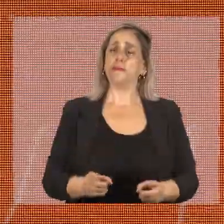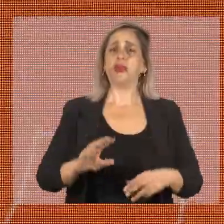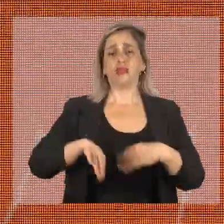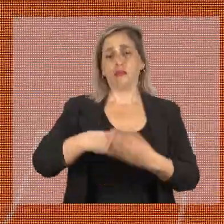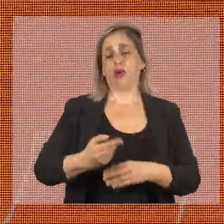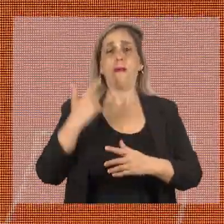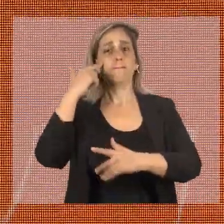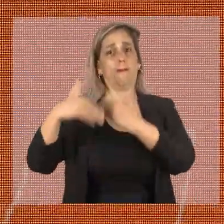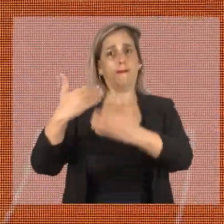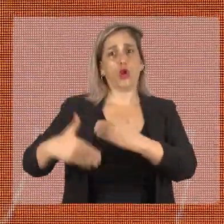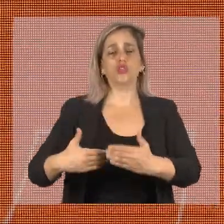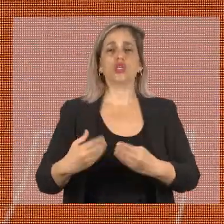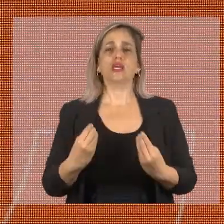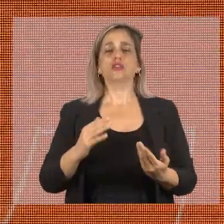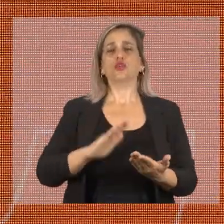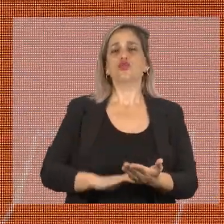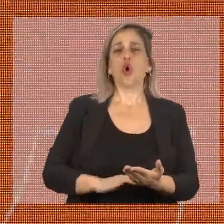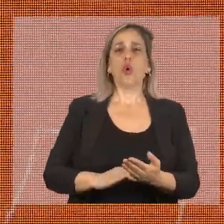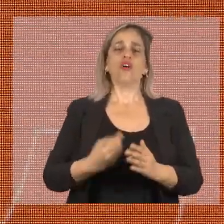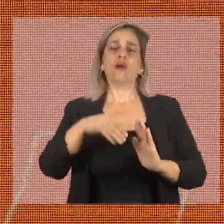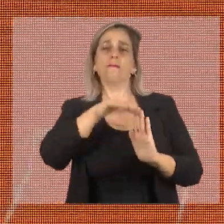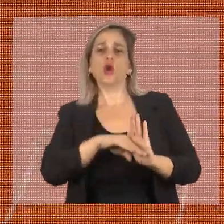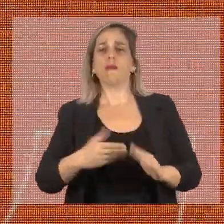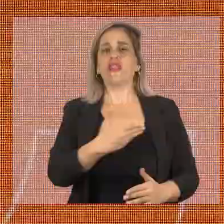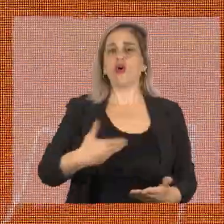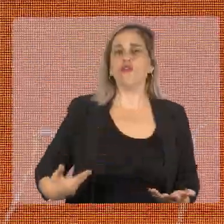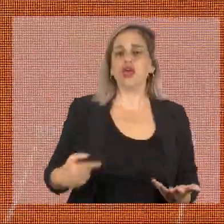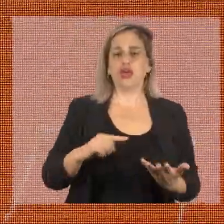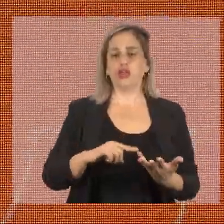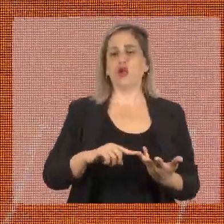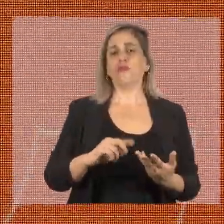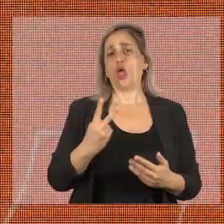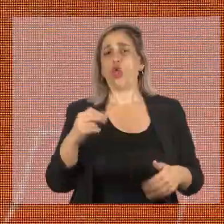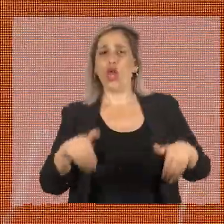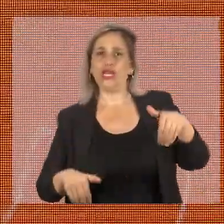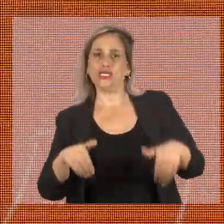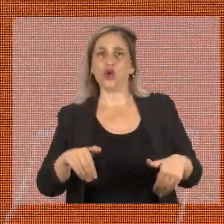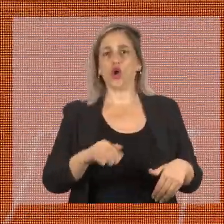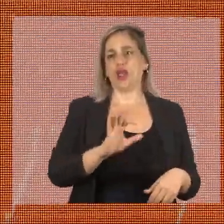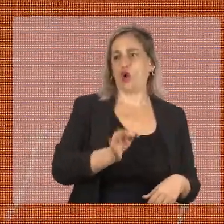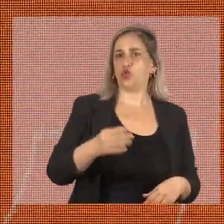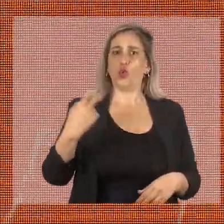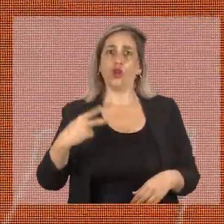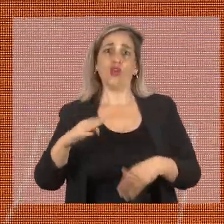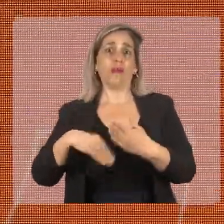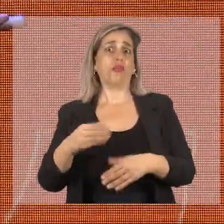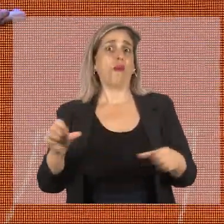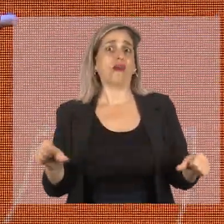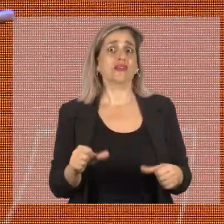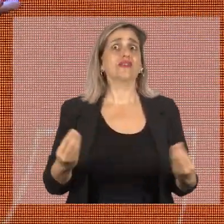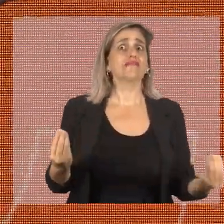Después de este proceso de los programas de gobierno, de las dos elecciones, hay que hacer lo que es obvio, que es